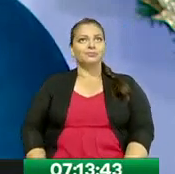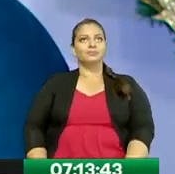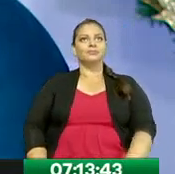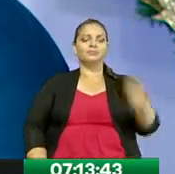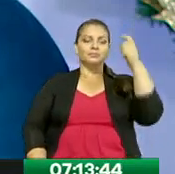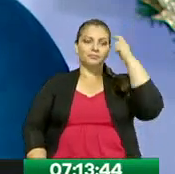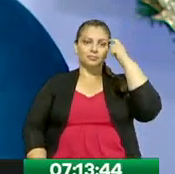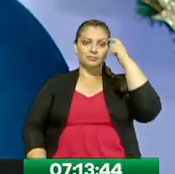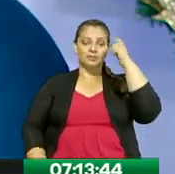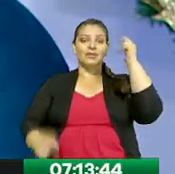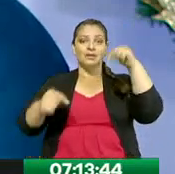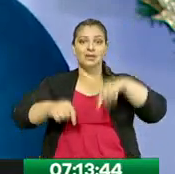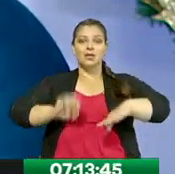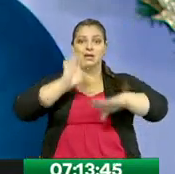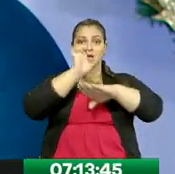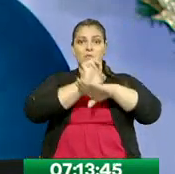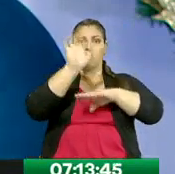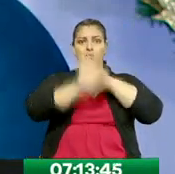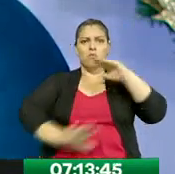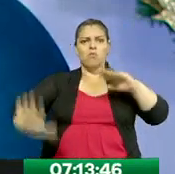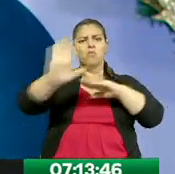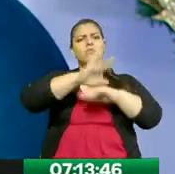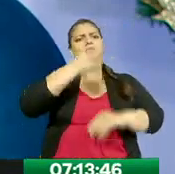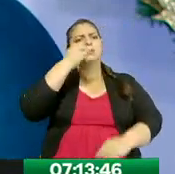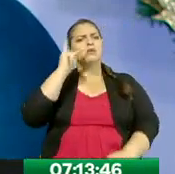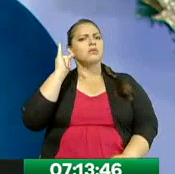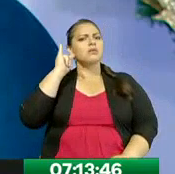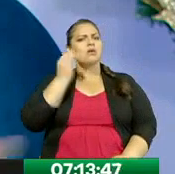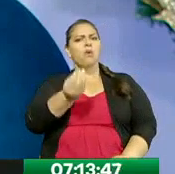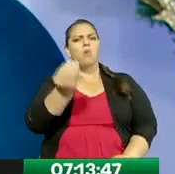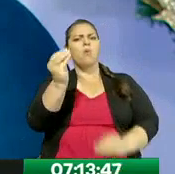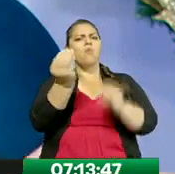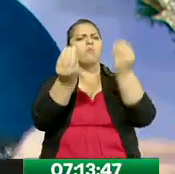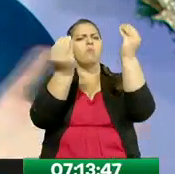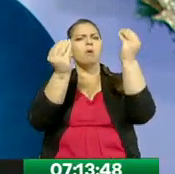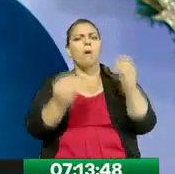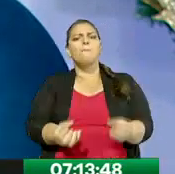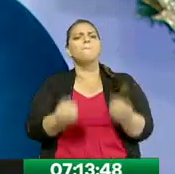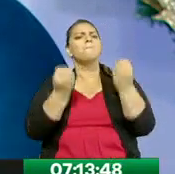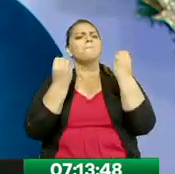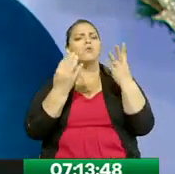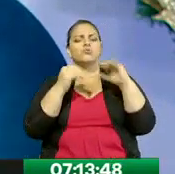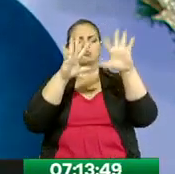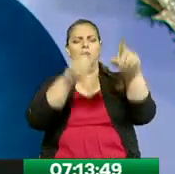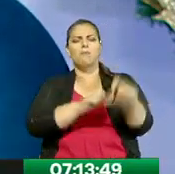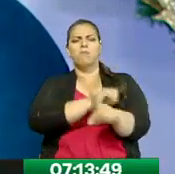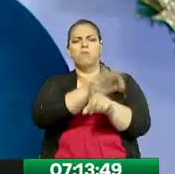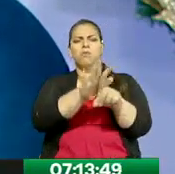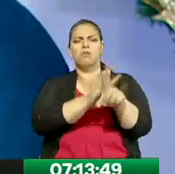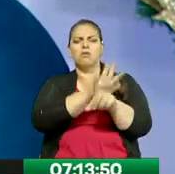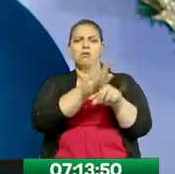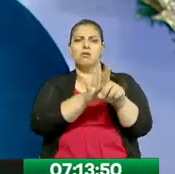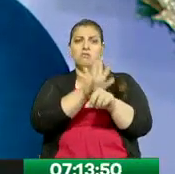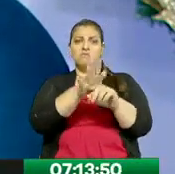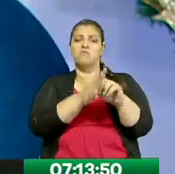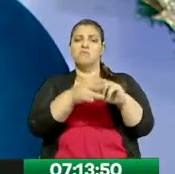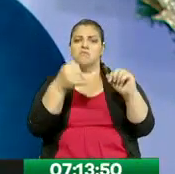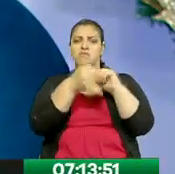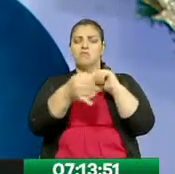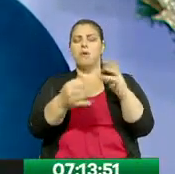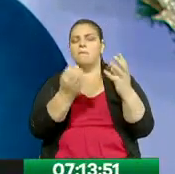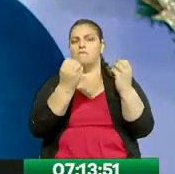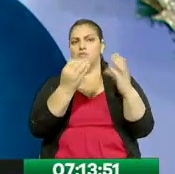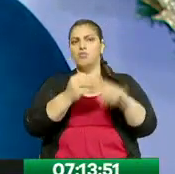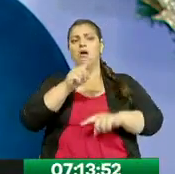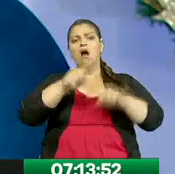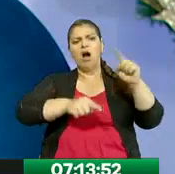Todavía tenemos miedo de denunciar, pero yo creo que estamos de otro lado. ¿Recuerdas cuando vinimos por primera vez hace 2 años atrás? Claro. No